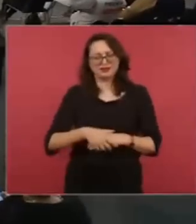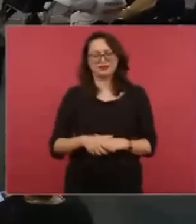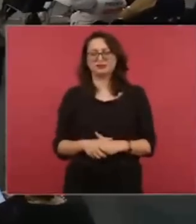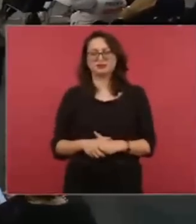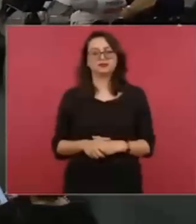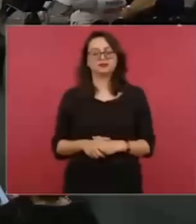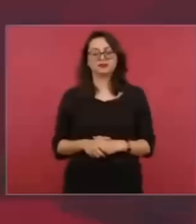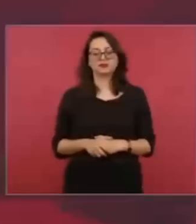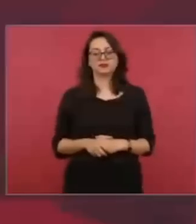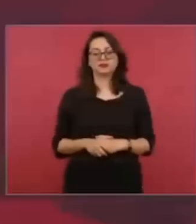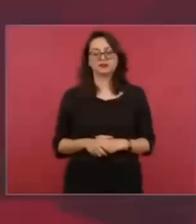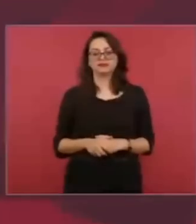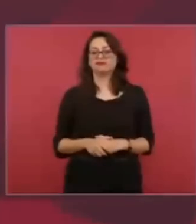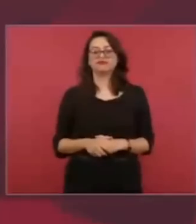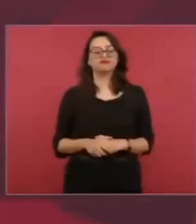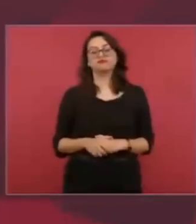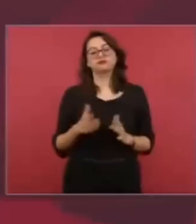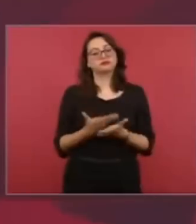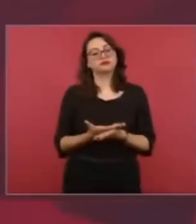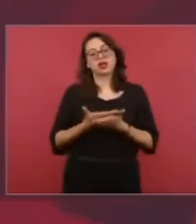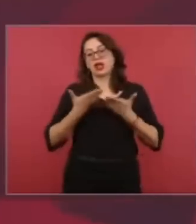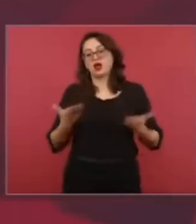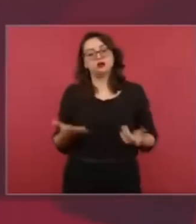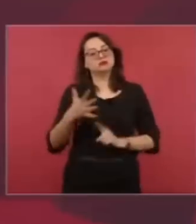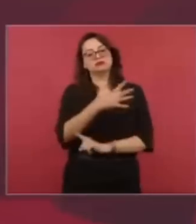¿Pero es que Ya han cambiado Las cosas Este